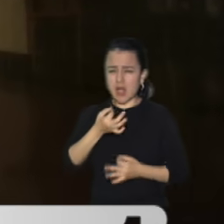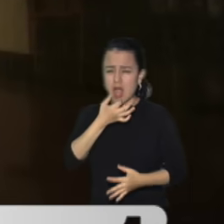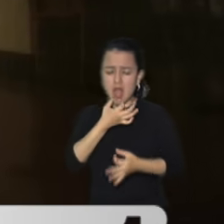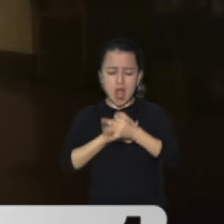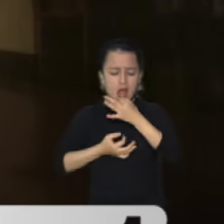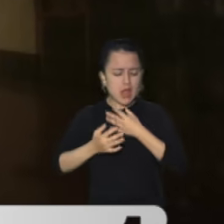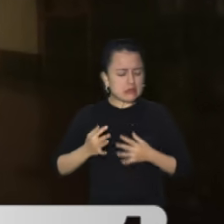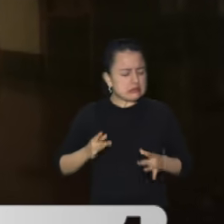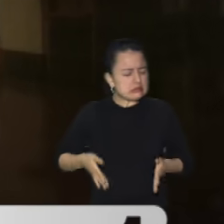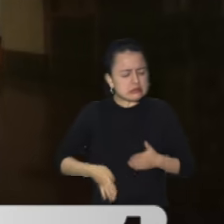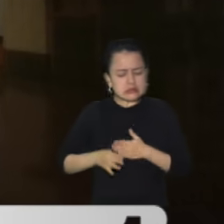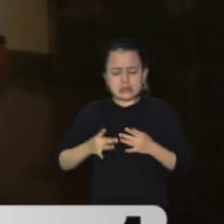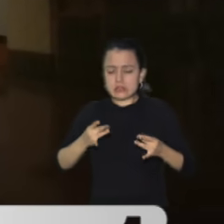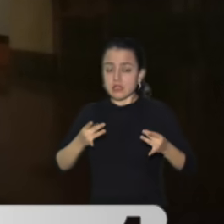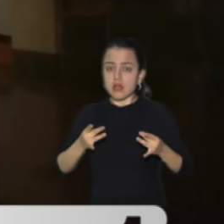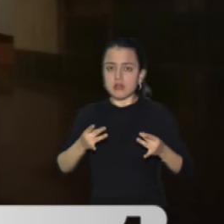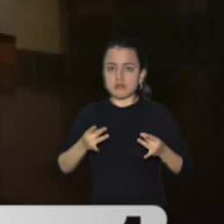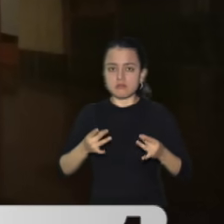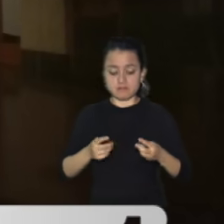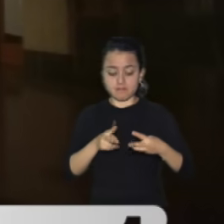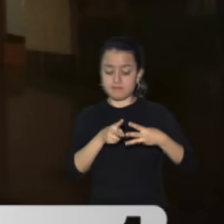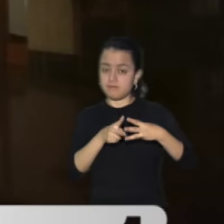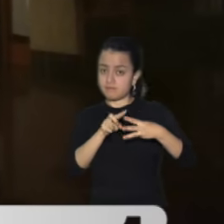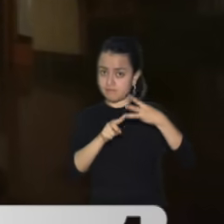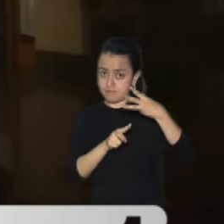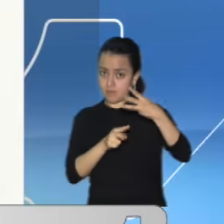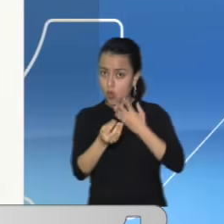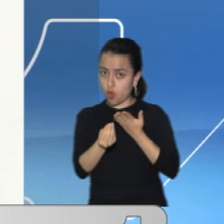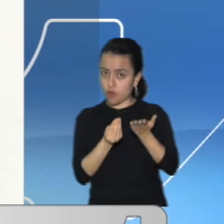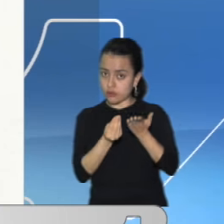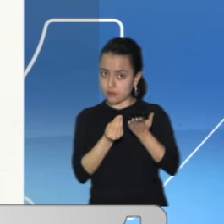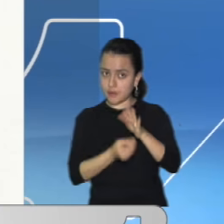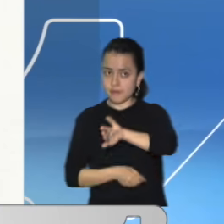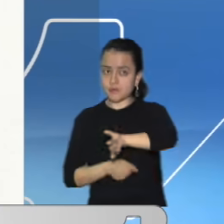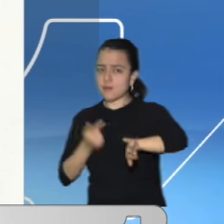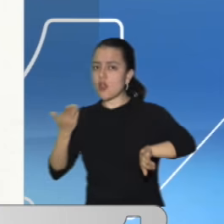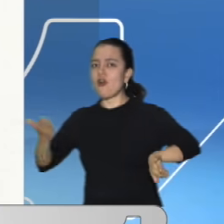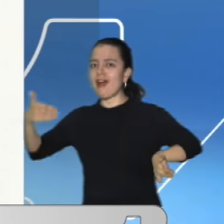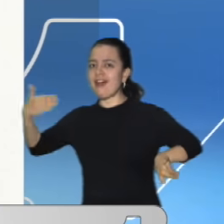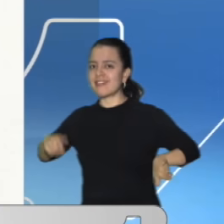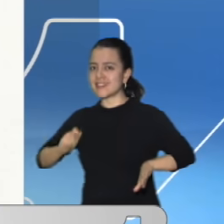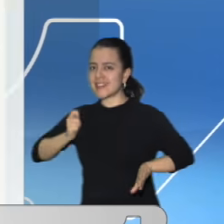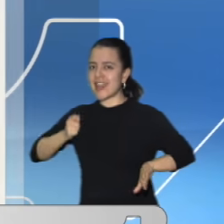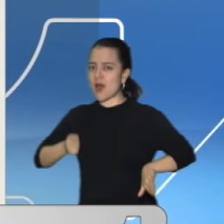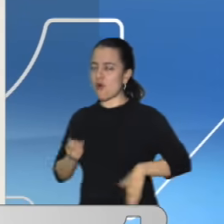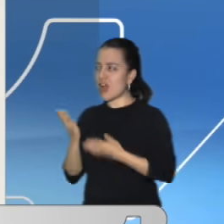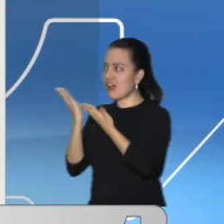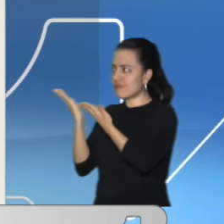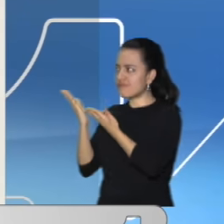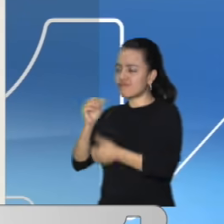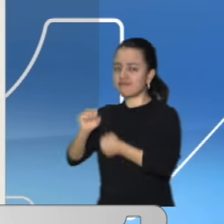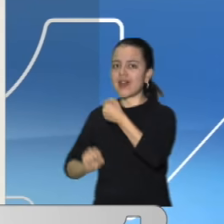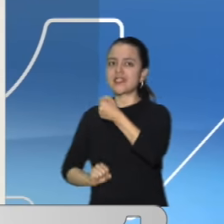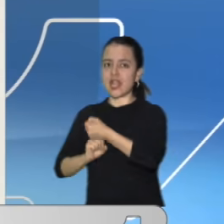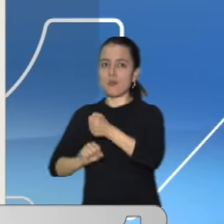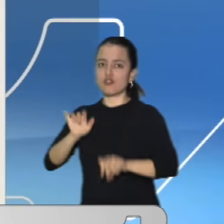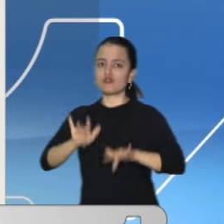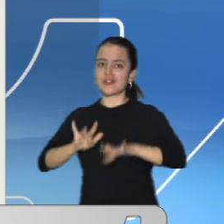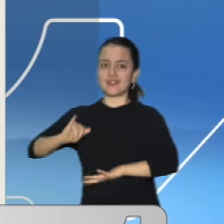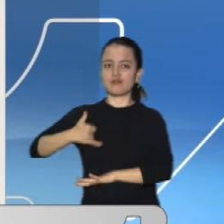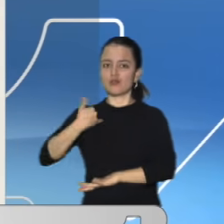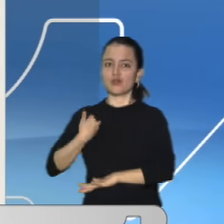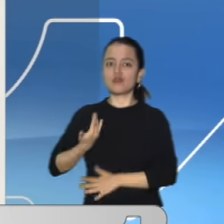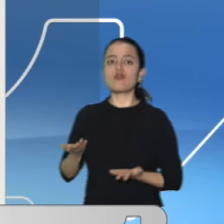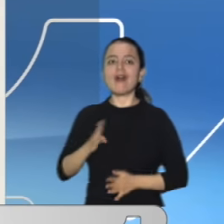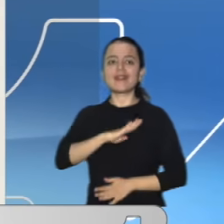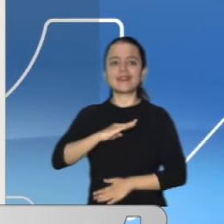cambio en las reglas de juego para la eutanasia en Colombia se dio por una demanda del abogado Daniel Porras y el secretario de Juventud de la